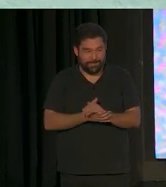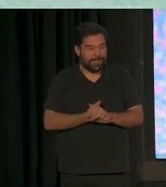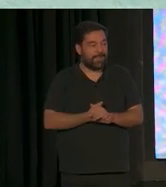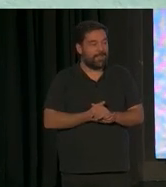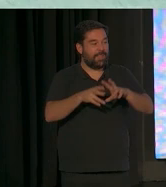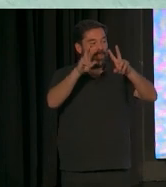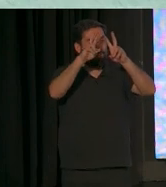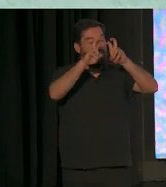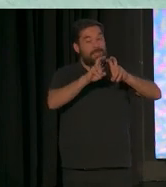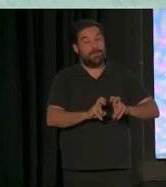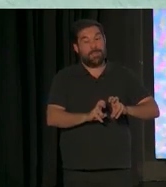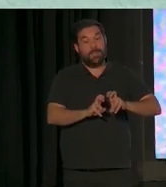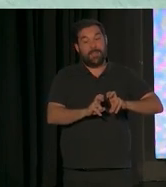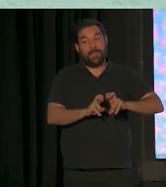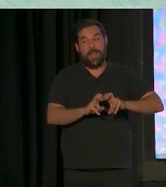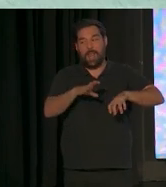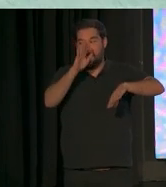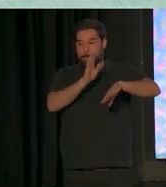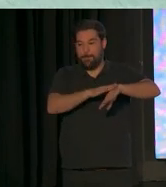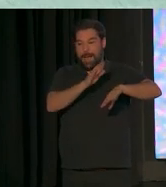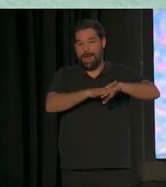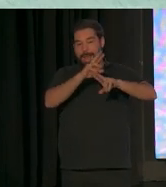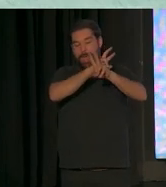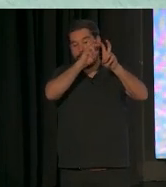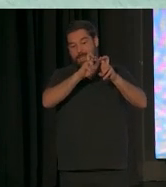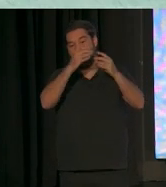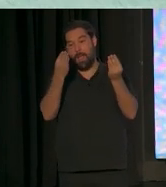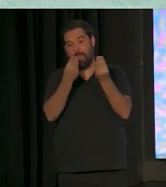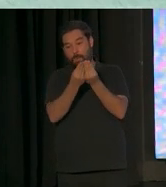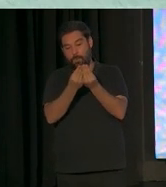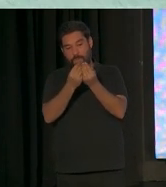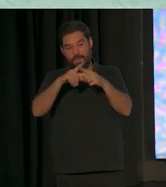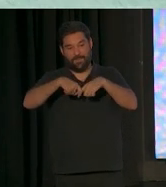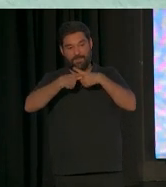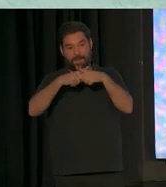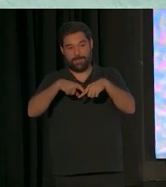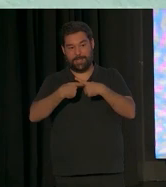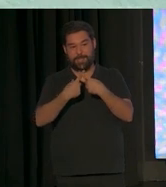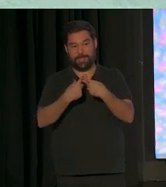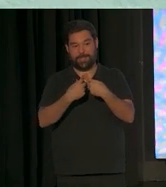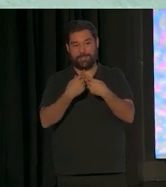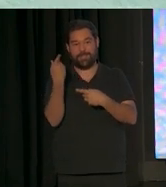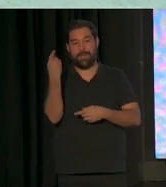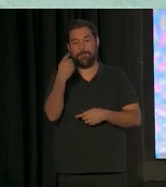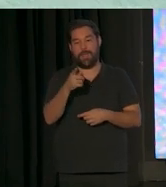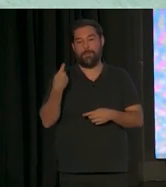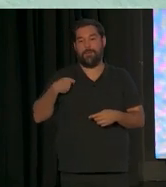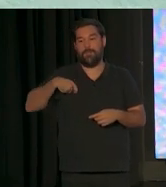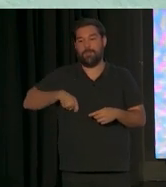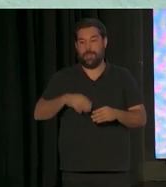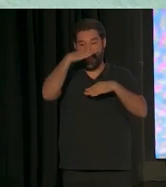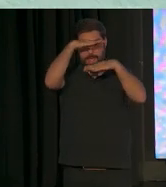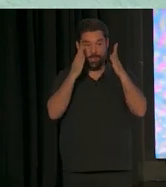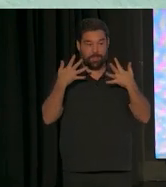Investigar para, sobre y junto a las familias y profesionales de atención temprana,